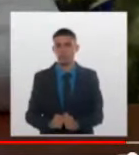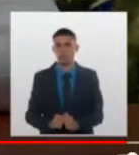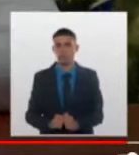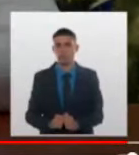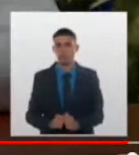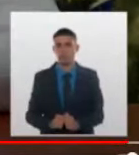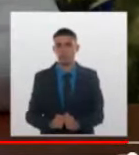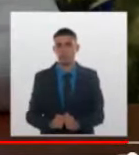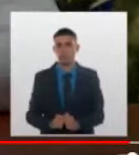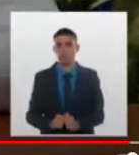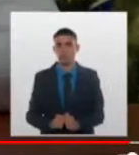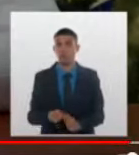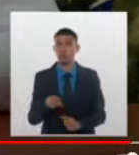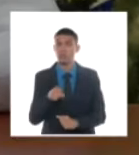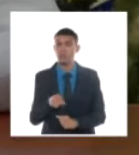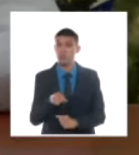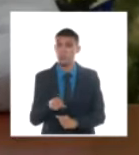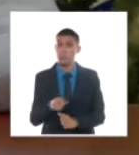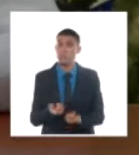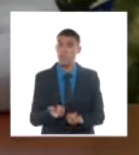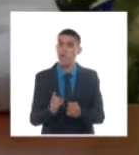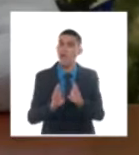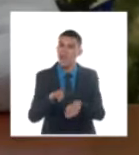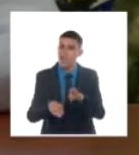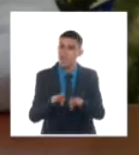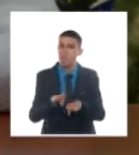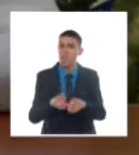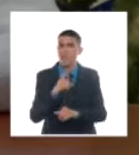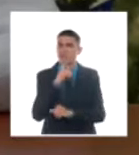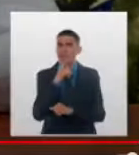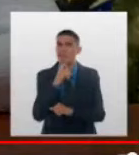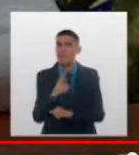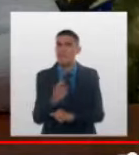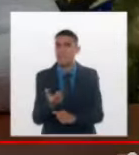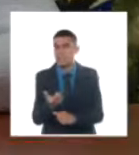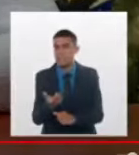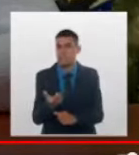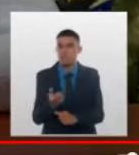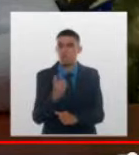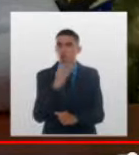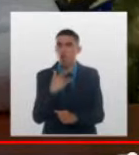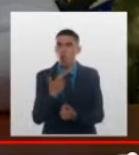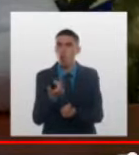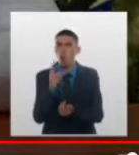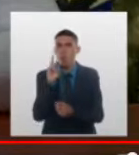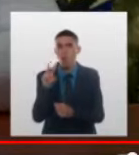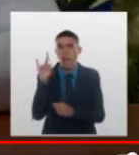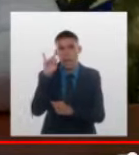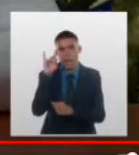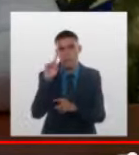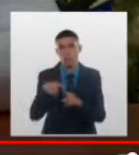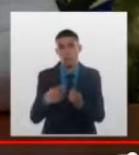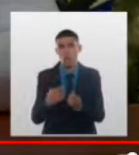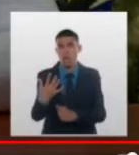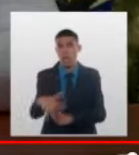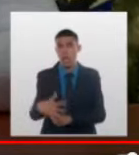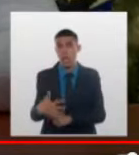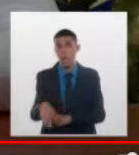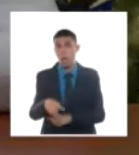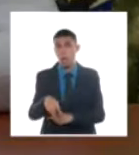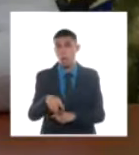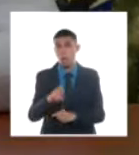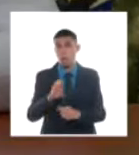en moneda. Entonces eso no es así, que hay veces se nos imposibilita poder adquirir esta leche para hacer producto con un destino a esto, a